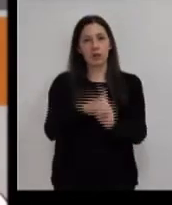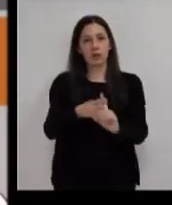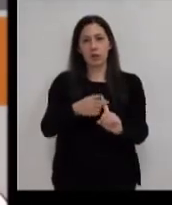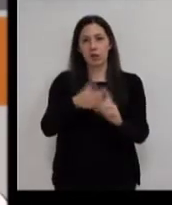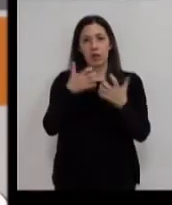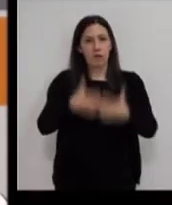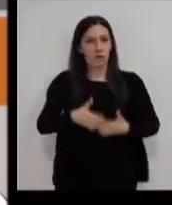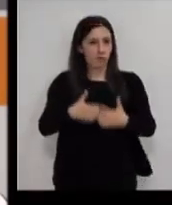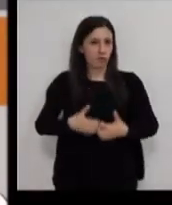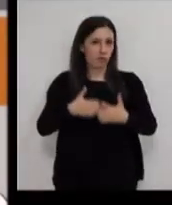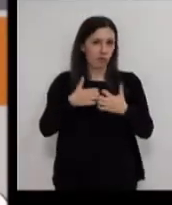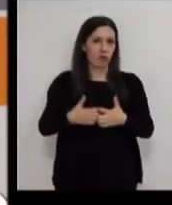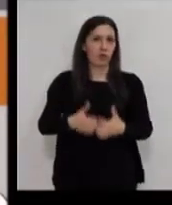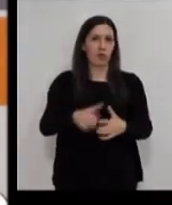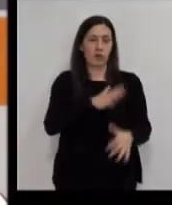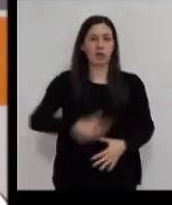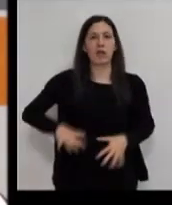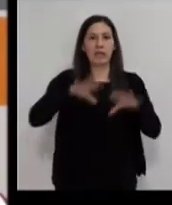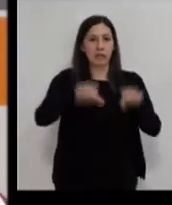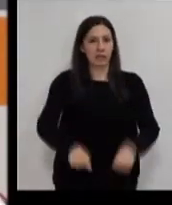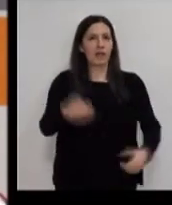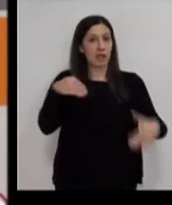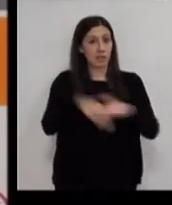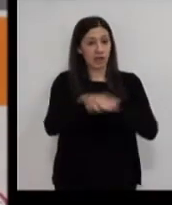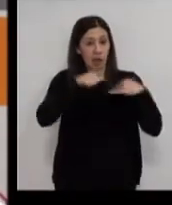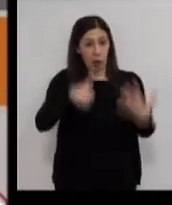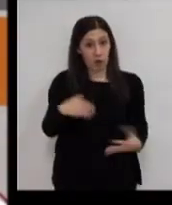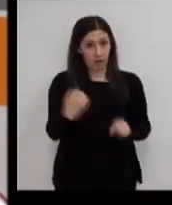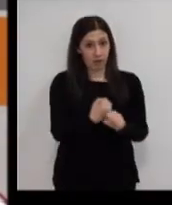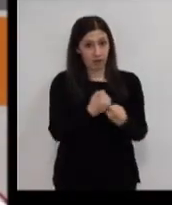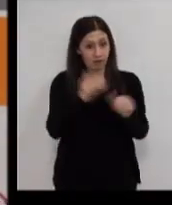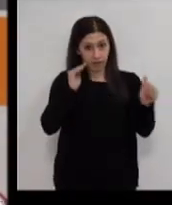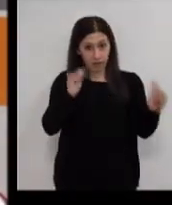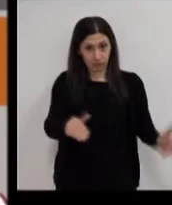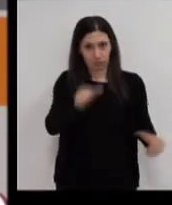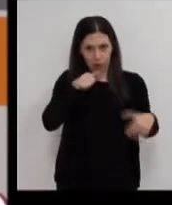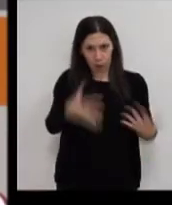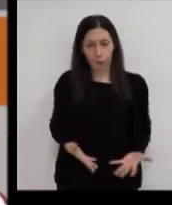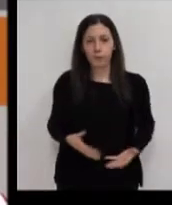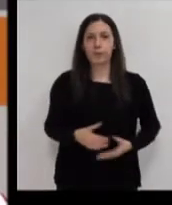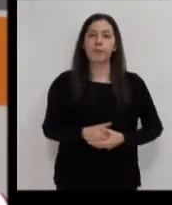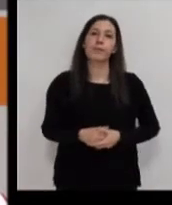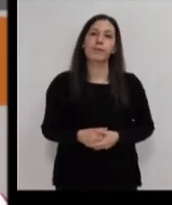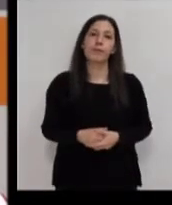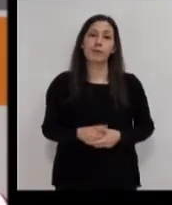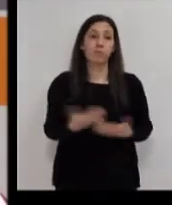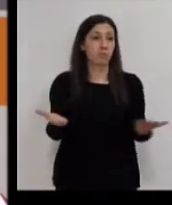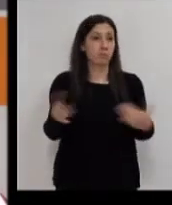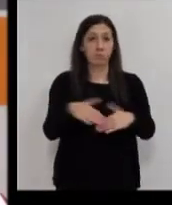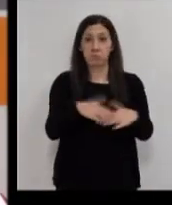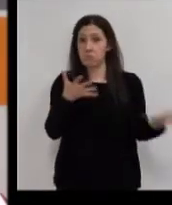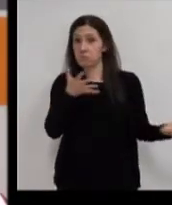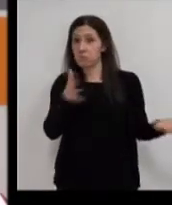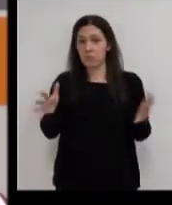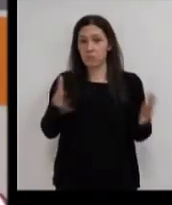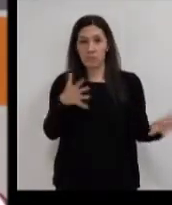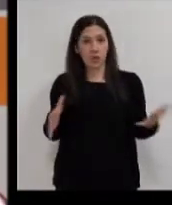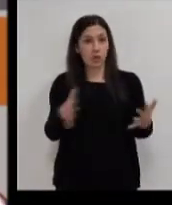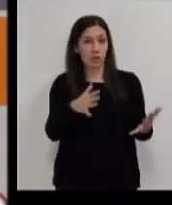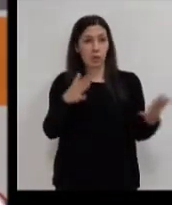la reserva, el conseguir, además, conseguir un motor de reserva accesible, en el cual estáis trabajando ahora.